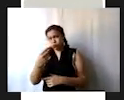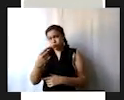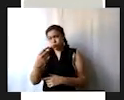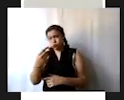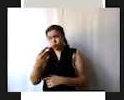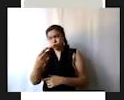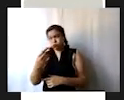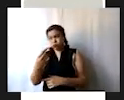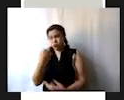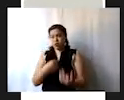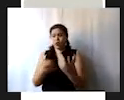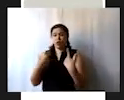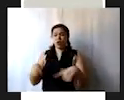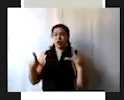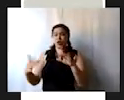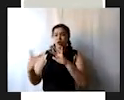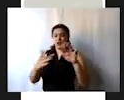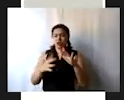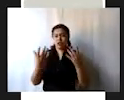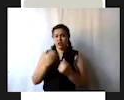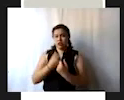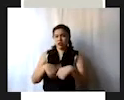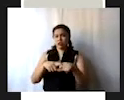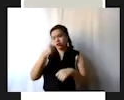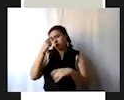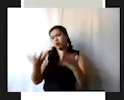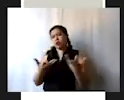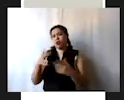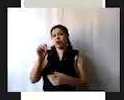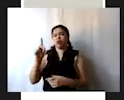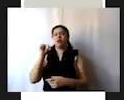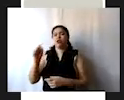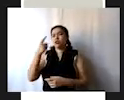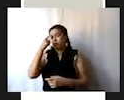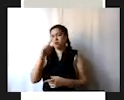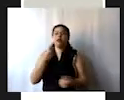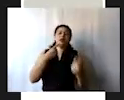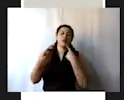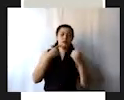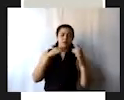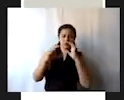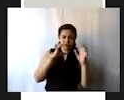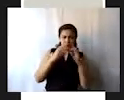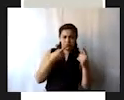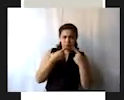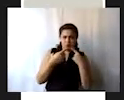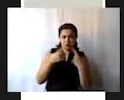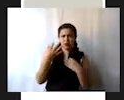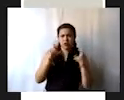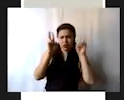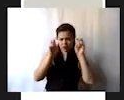prácticamente todas las plataformas de redes sociales que están trabajando sobre los ODS, desde conversatorios en absolutamente todos los